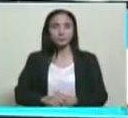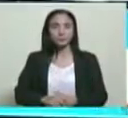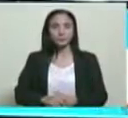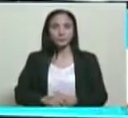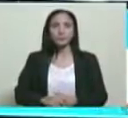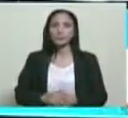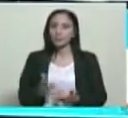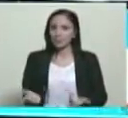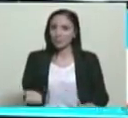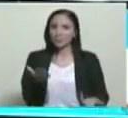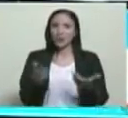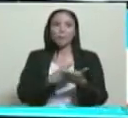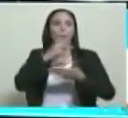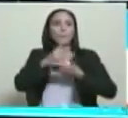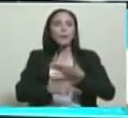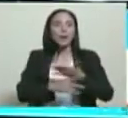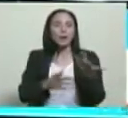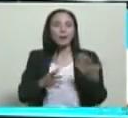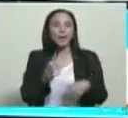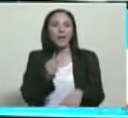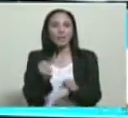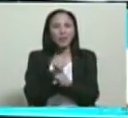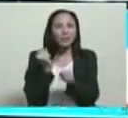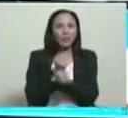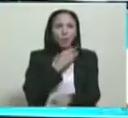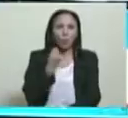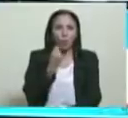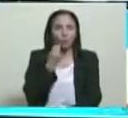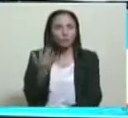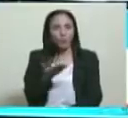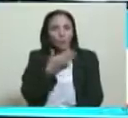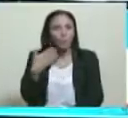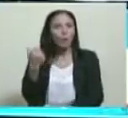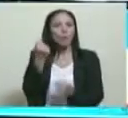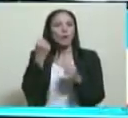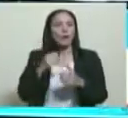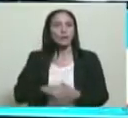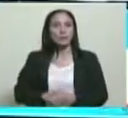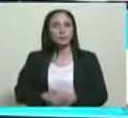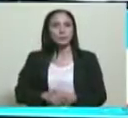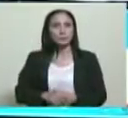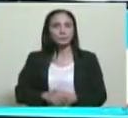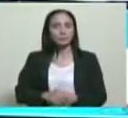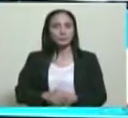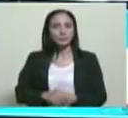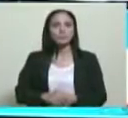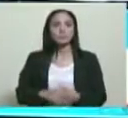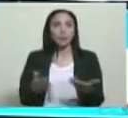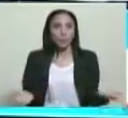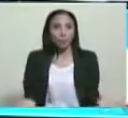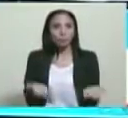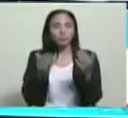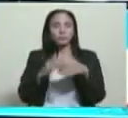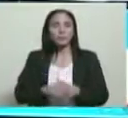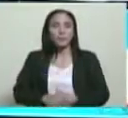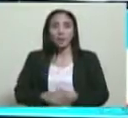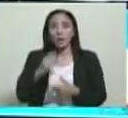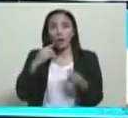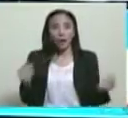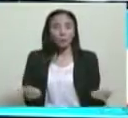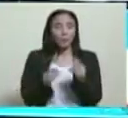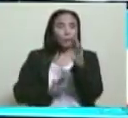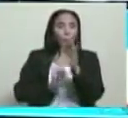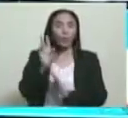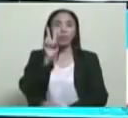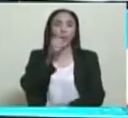que mejoremos el plan Chamba Juvenil. Que mejoremos la misión Chamba Juvenil. Y que la ampliemos. Que lleguemos a los